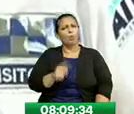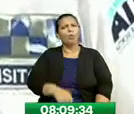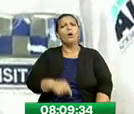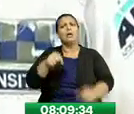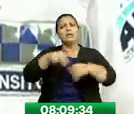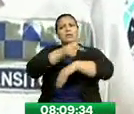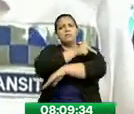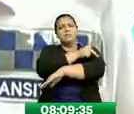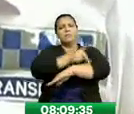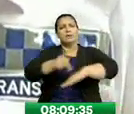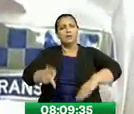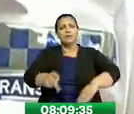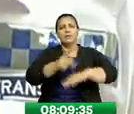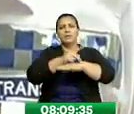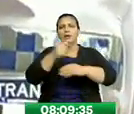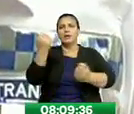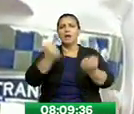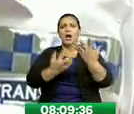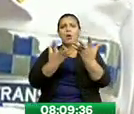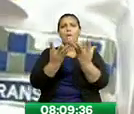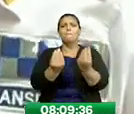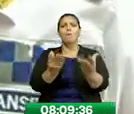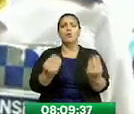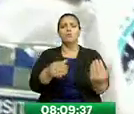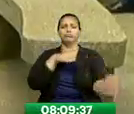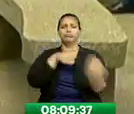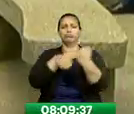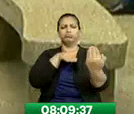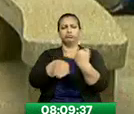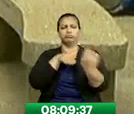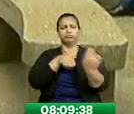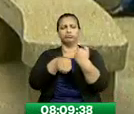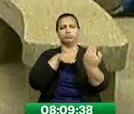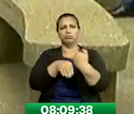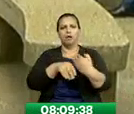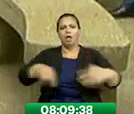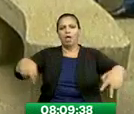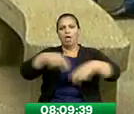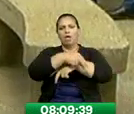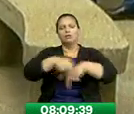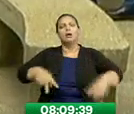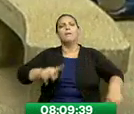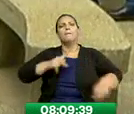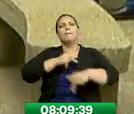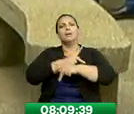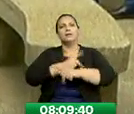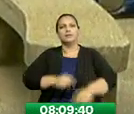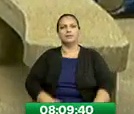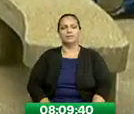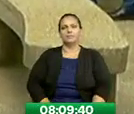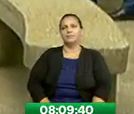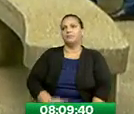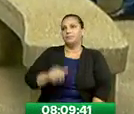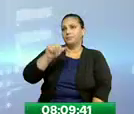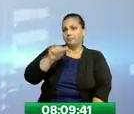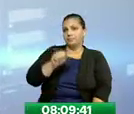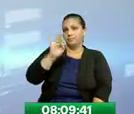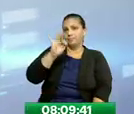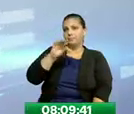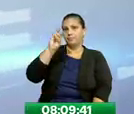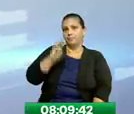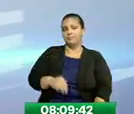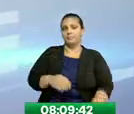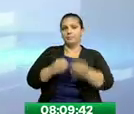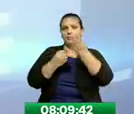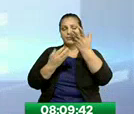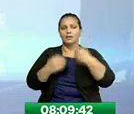y tenemos que utilizar los sitios de seguridad para cruzar. Según la Dirección de Estadística de la Agencia de Tránsito Municipal, de enero a